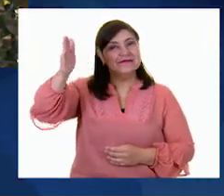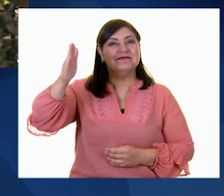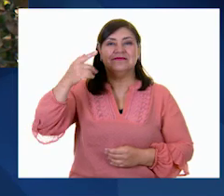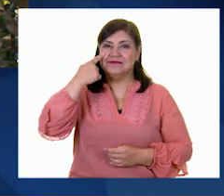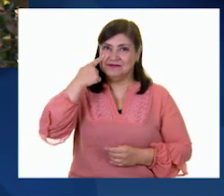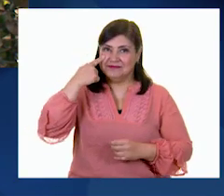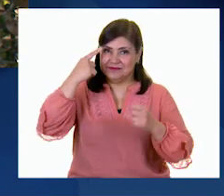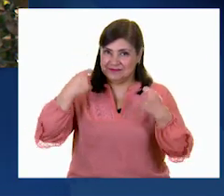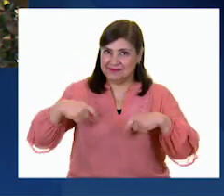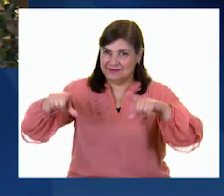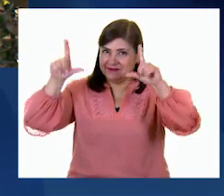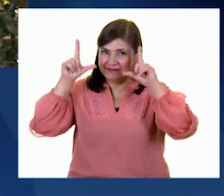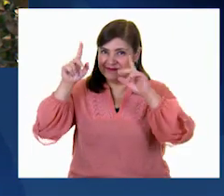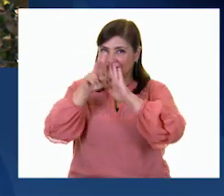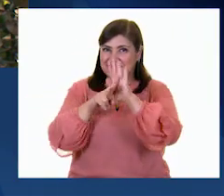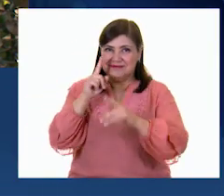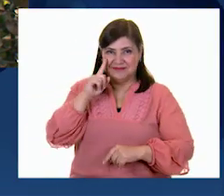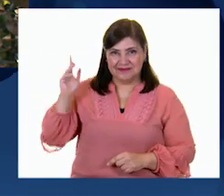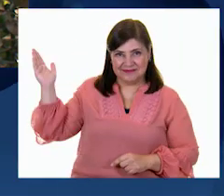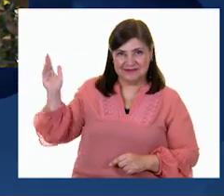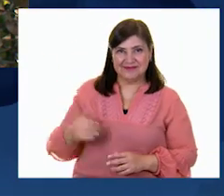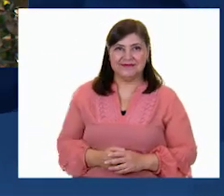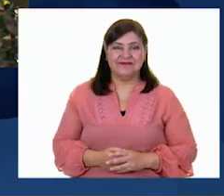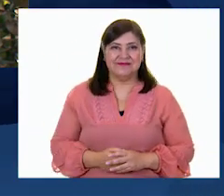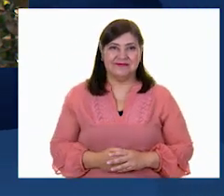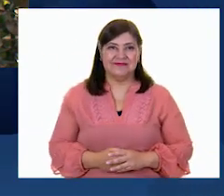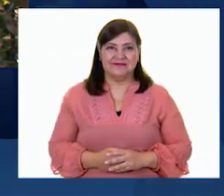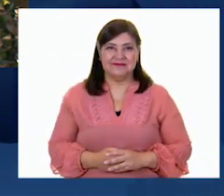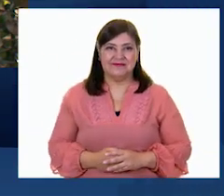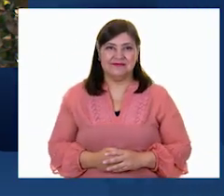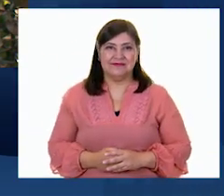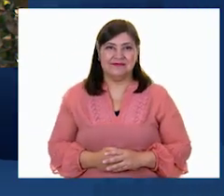¡Hola! Vamos a ver el siguiente video.